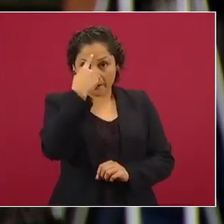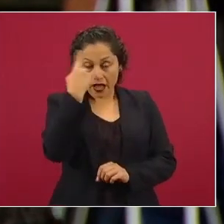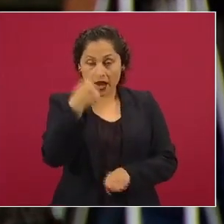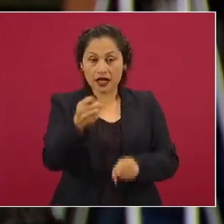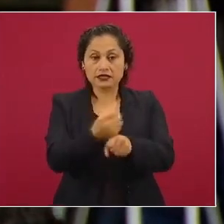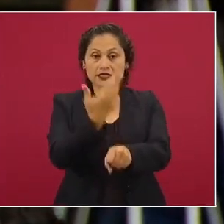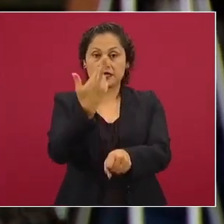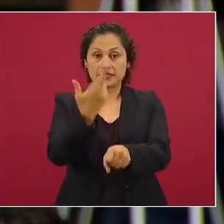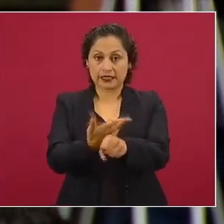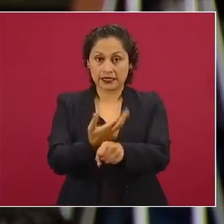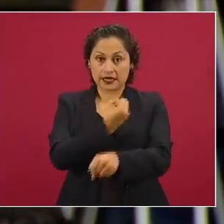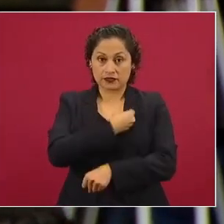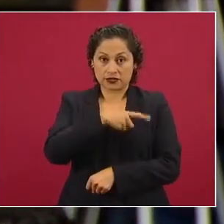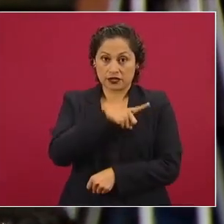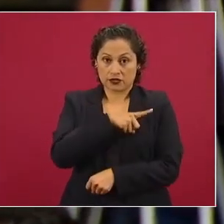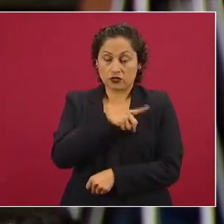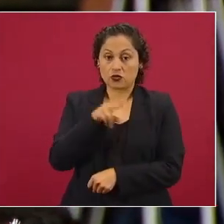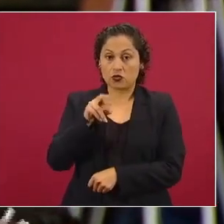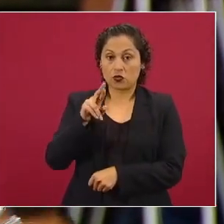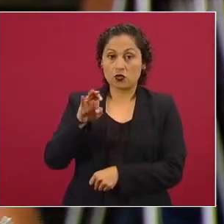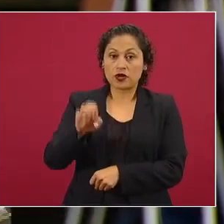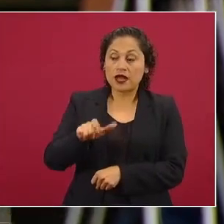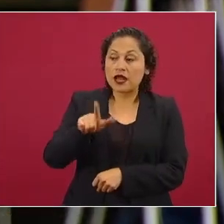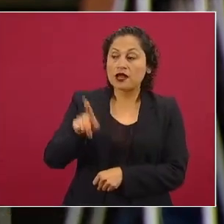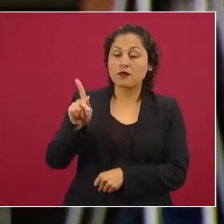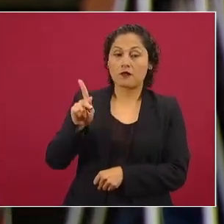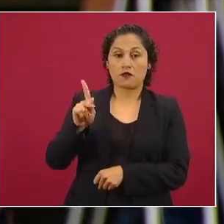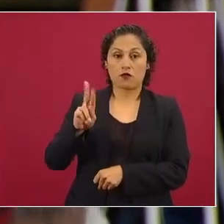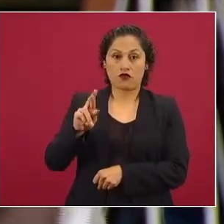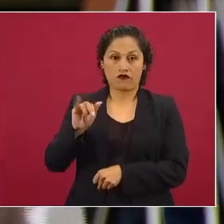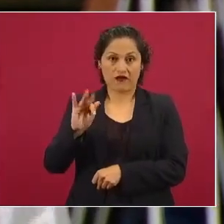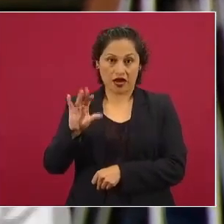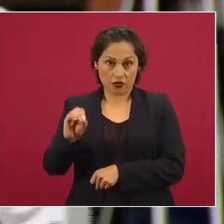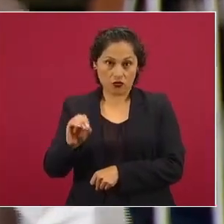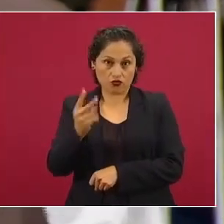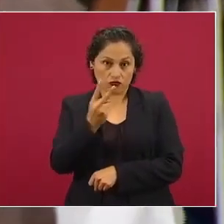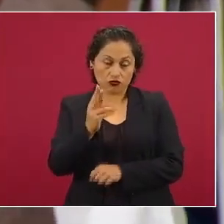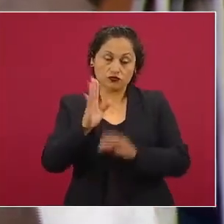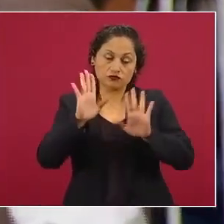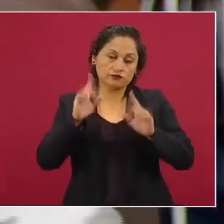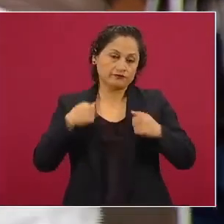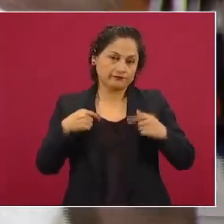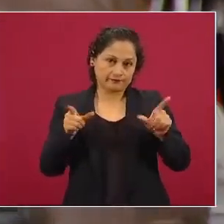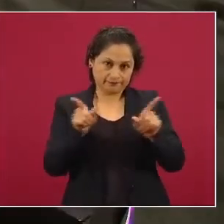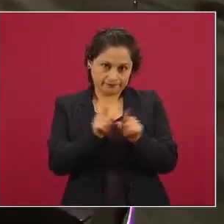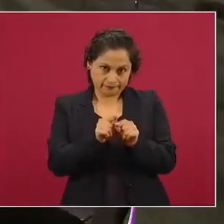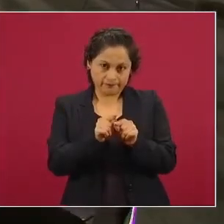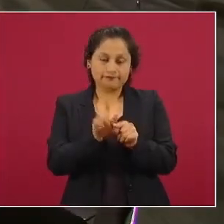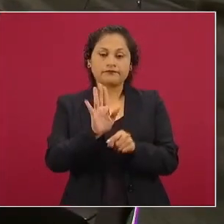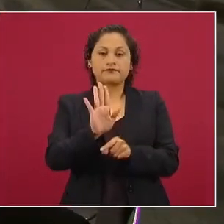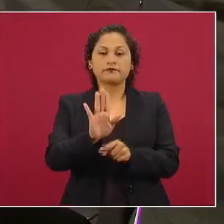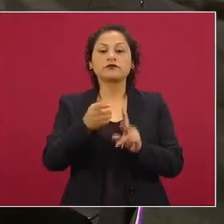bien el titular de la Profeco. Ese es un dato. Y empiezo con mi primera pregunta, señor presidente.